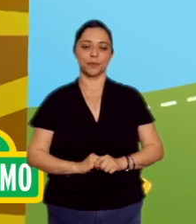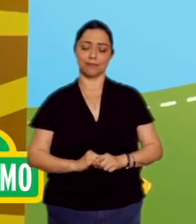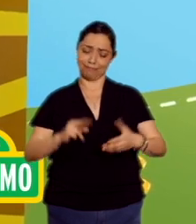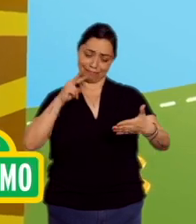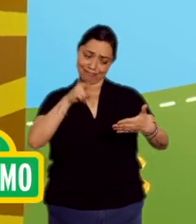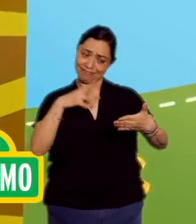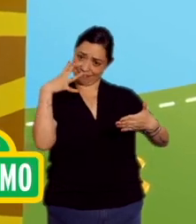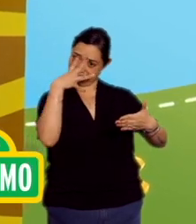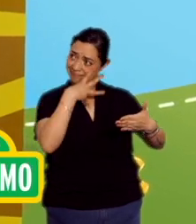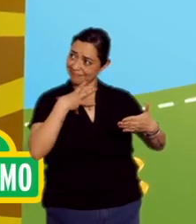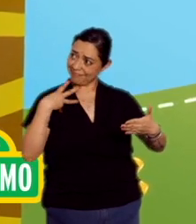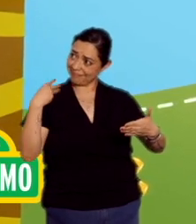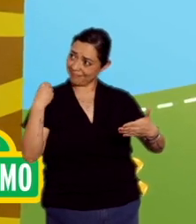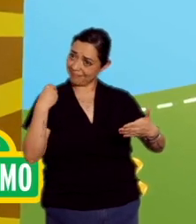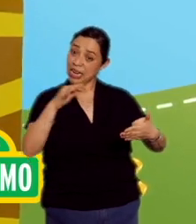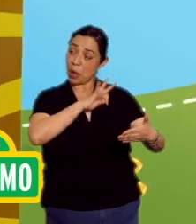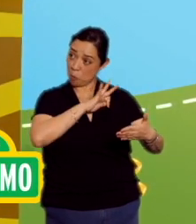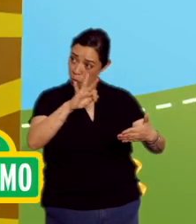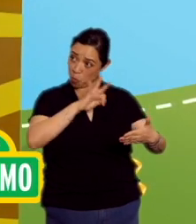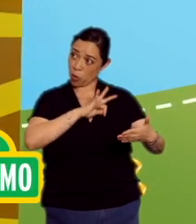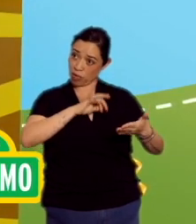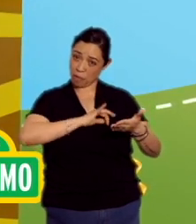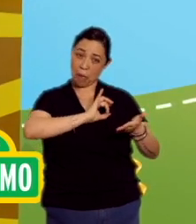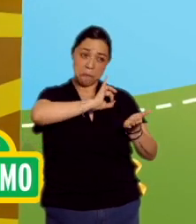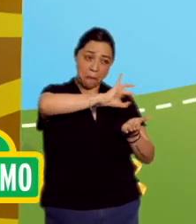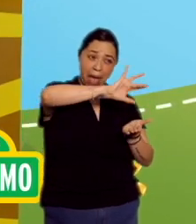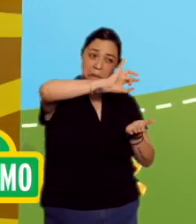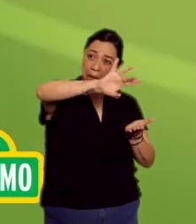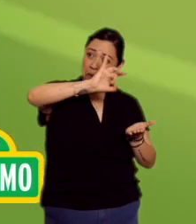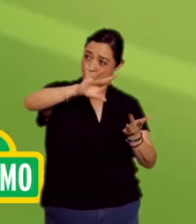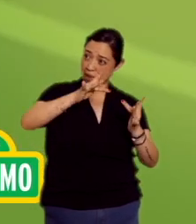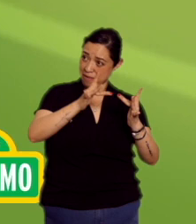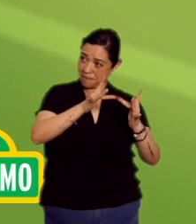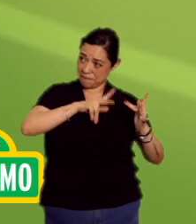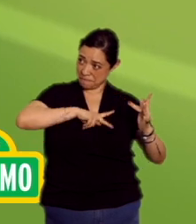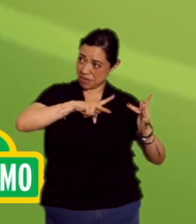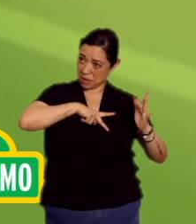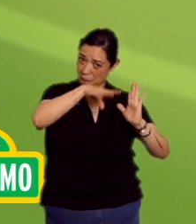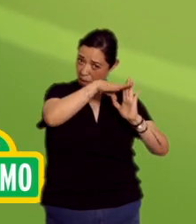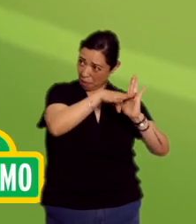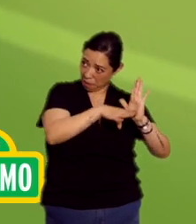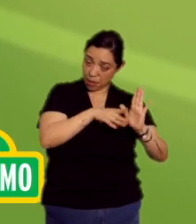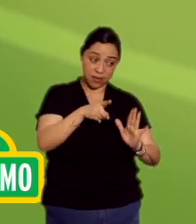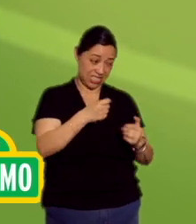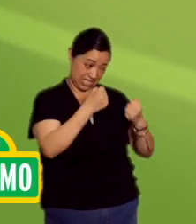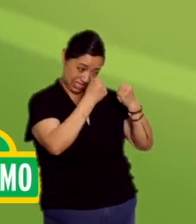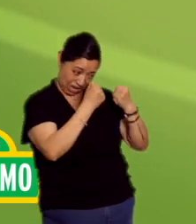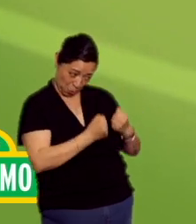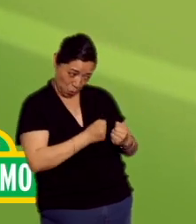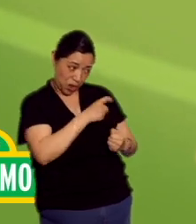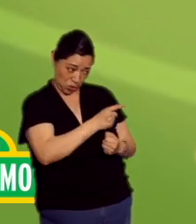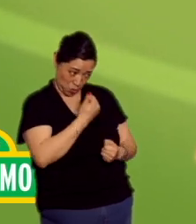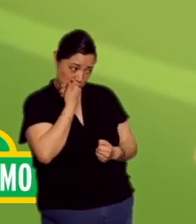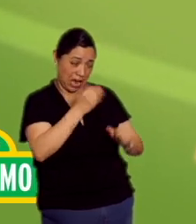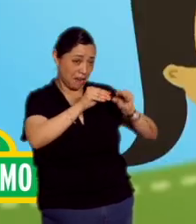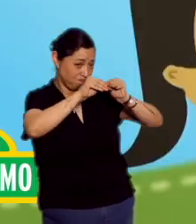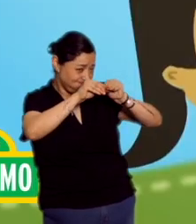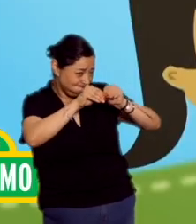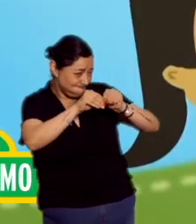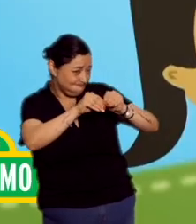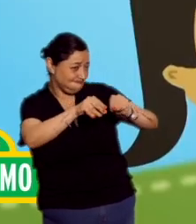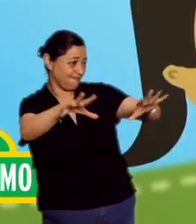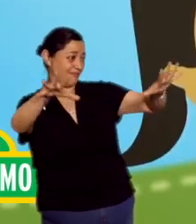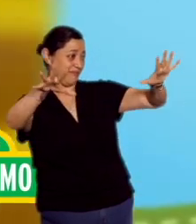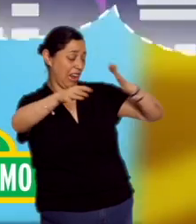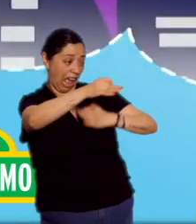¡Qué bonita! ¿Se la podemos enviar a todos mis contactos? ¿Estás segura que la quieres compartir con toda la